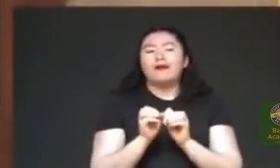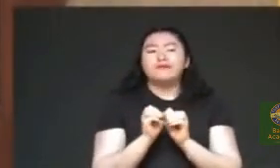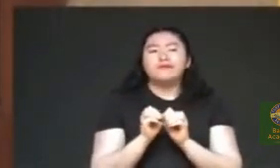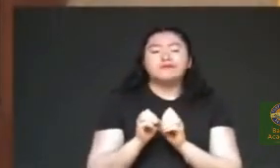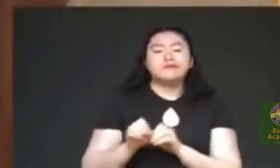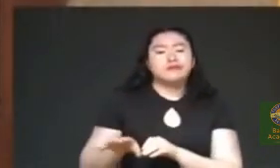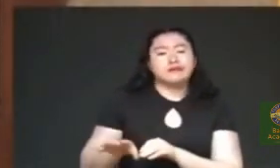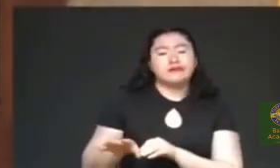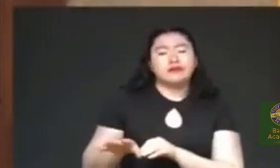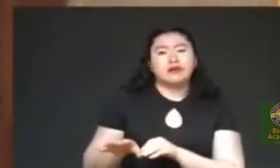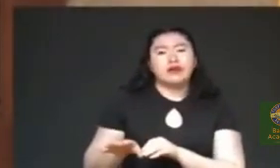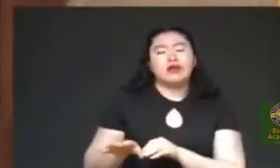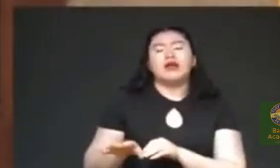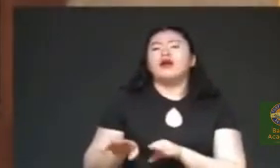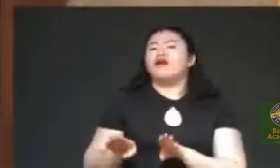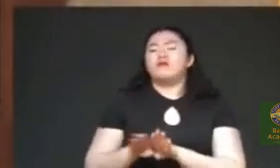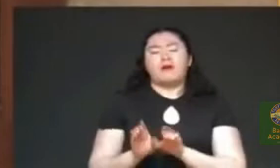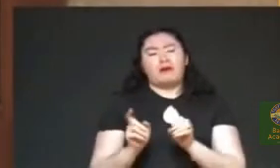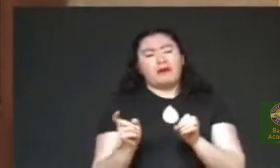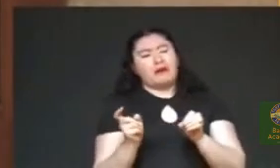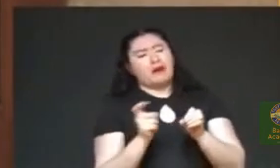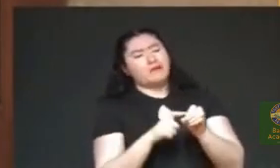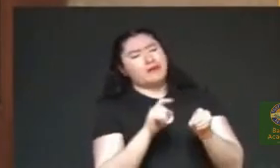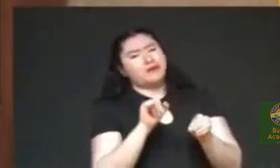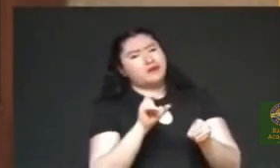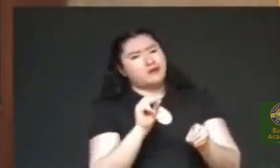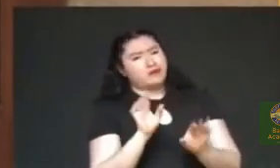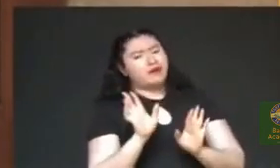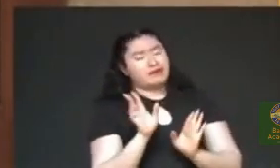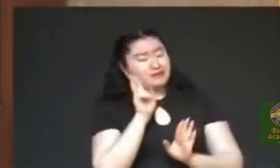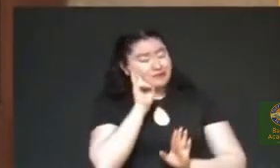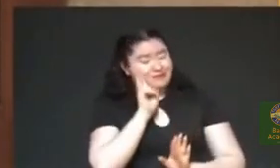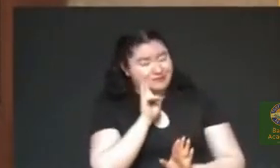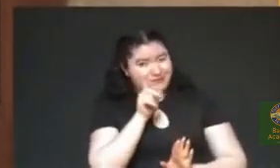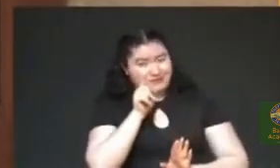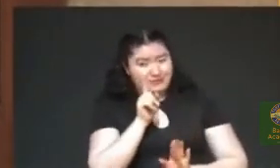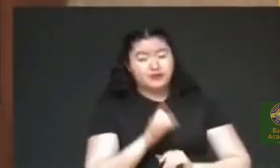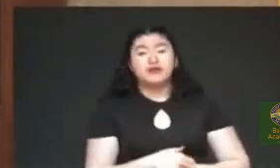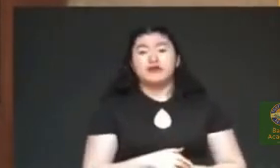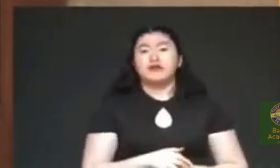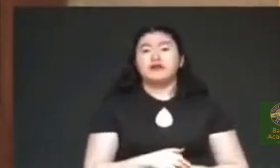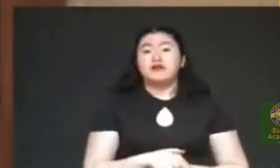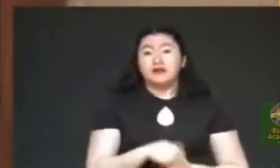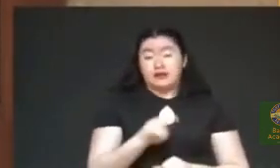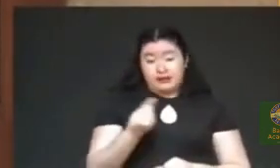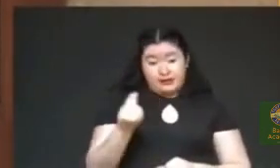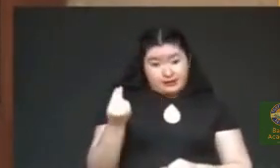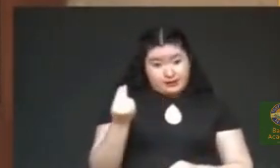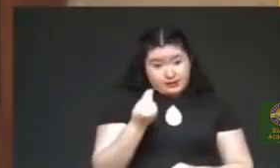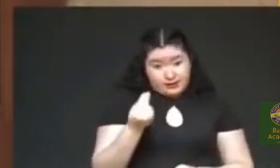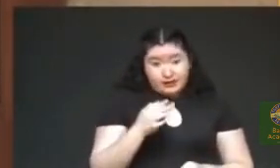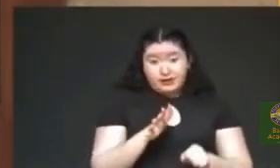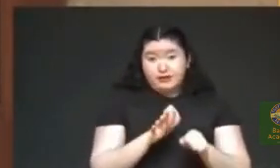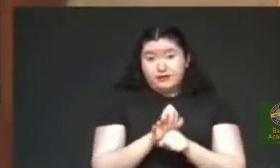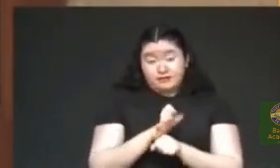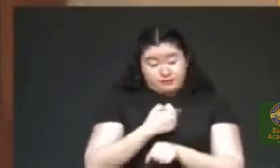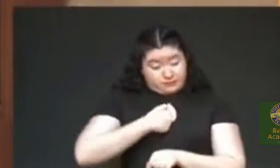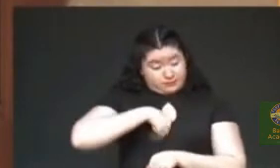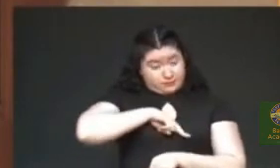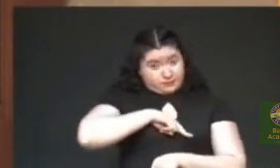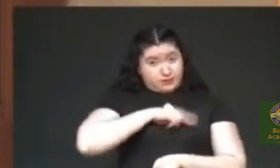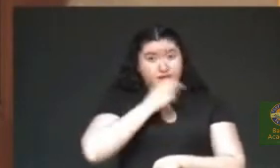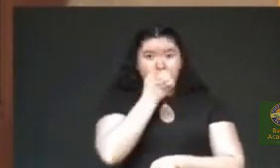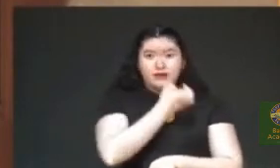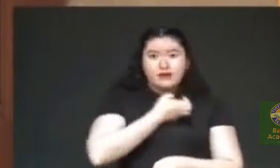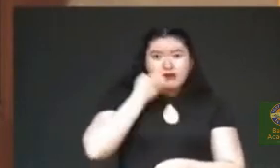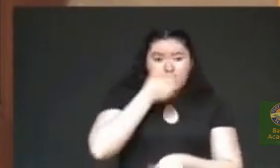En cuanto a que esto nos permita generar condiciones para continuar la vida escolar,